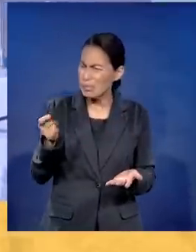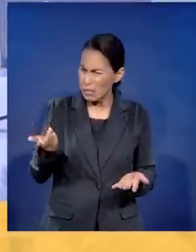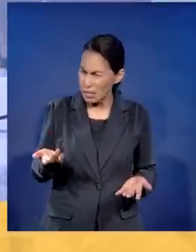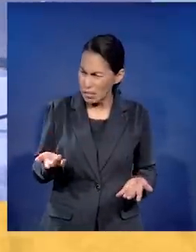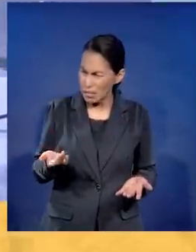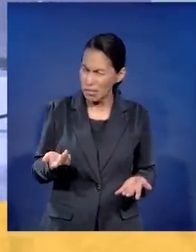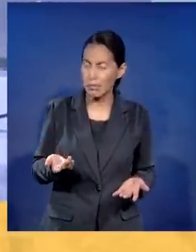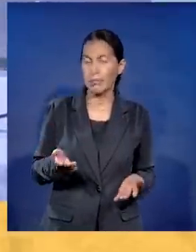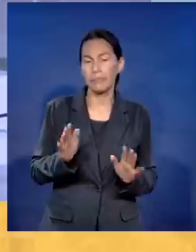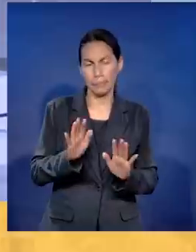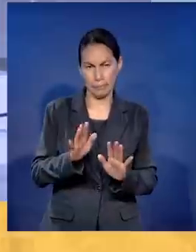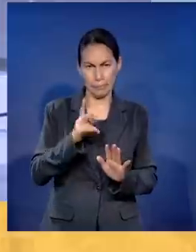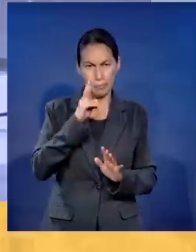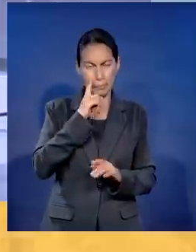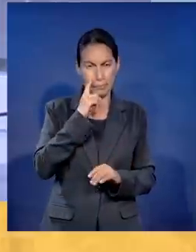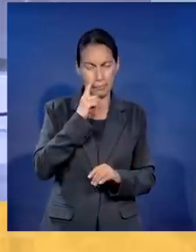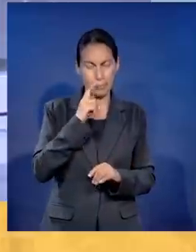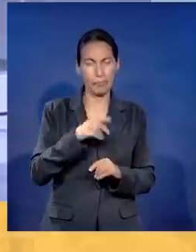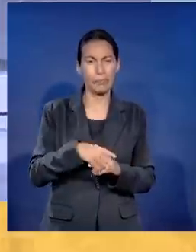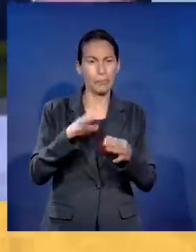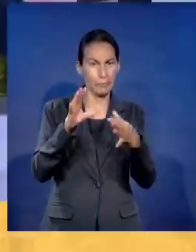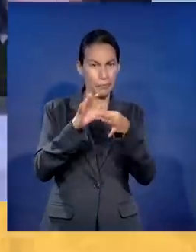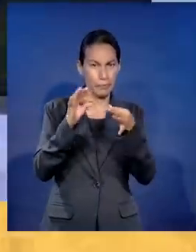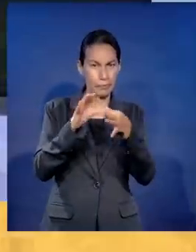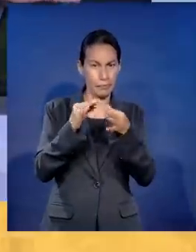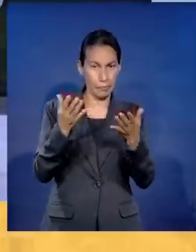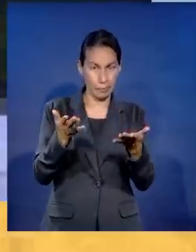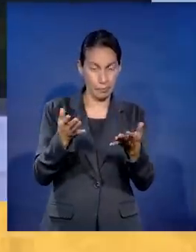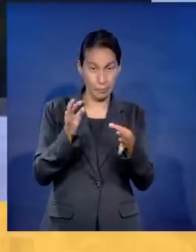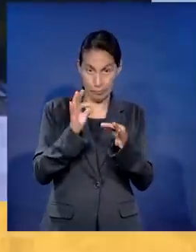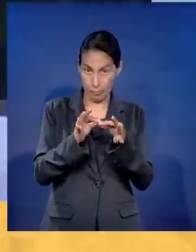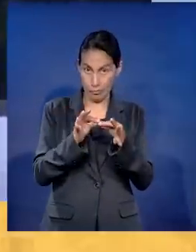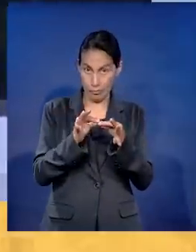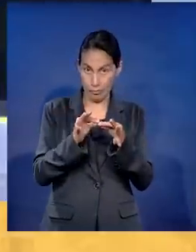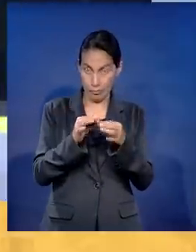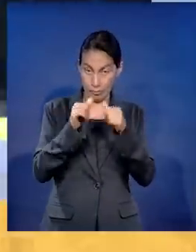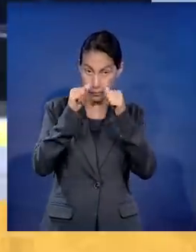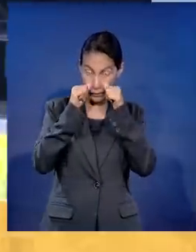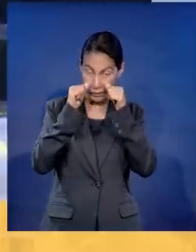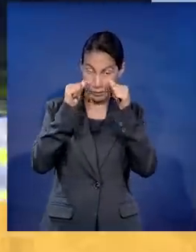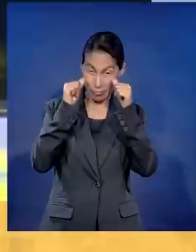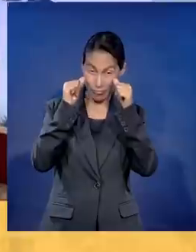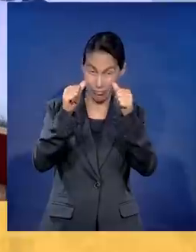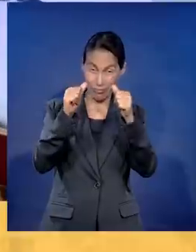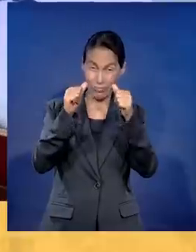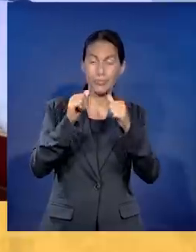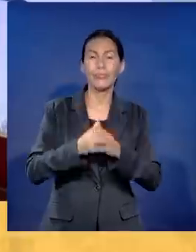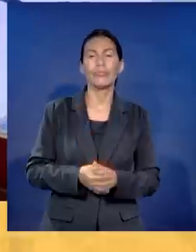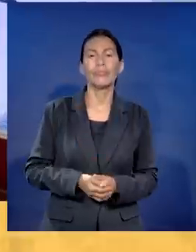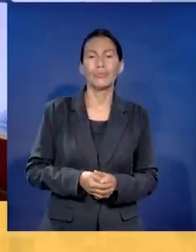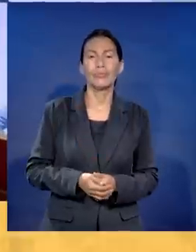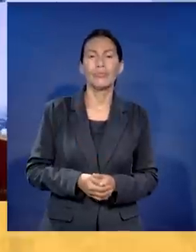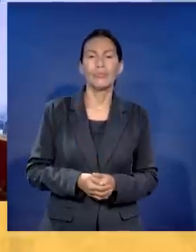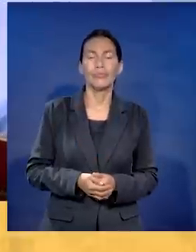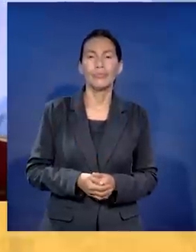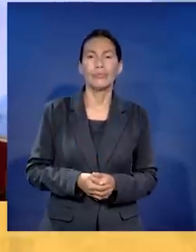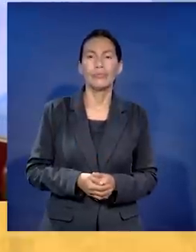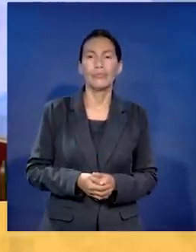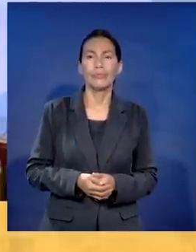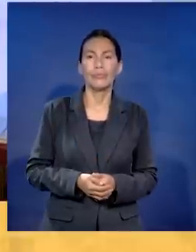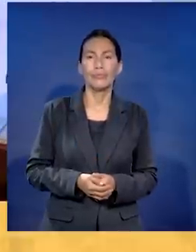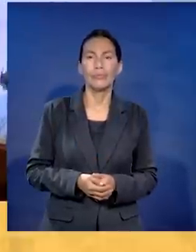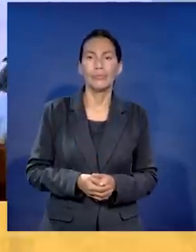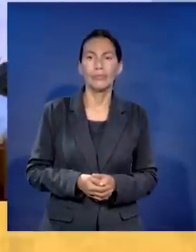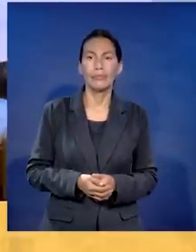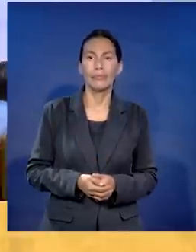eso Bueno vamos a tratar de describirlo de una manera práctica listos ojo pestaña Ceja mucha oreja